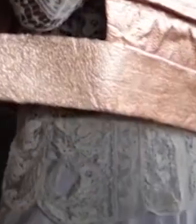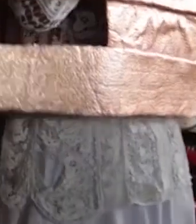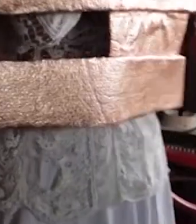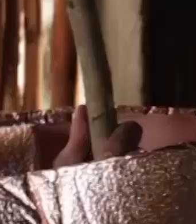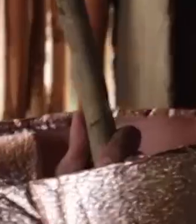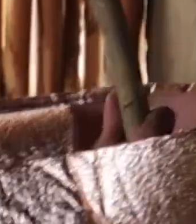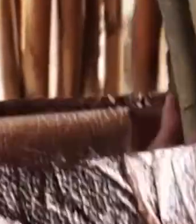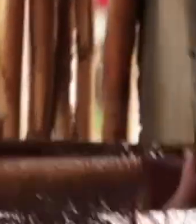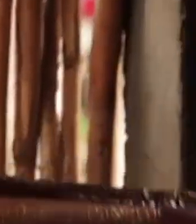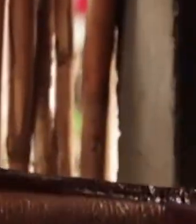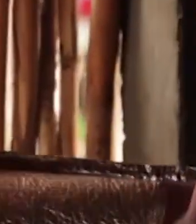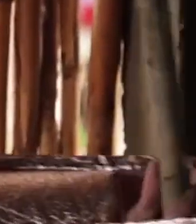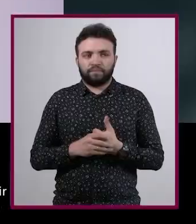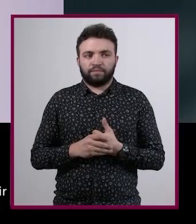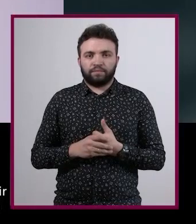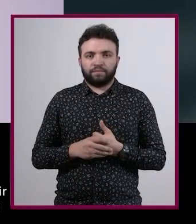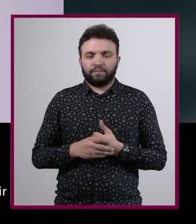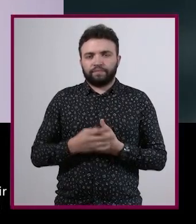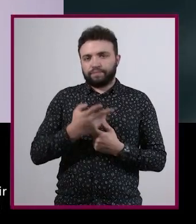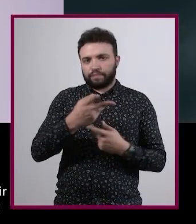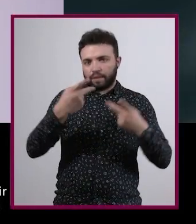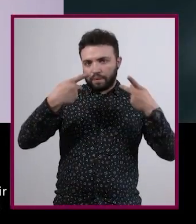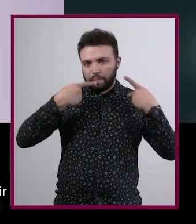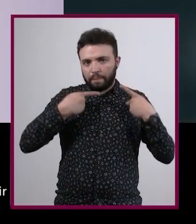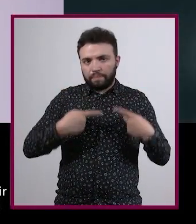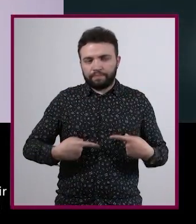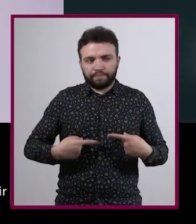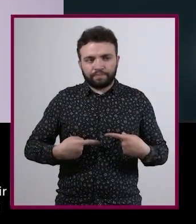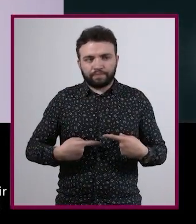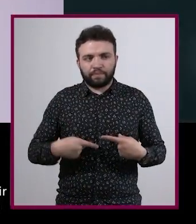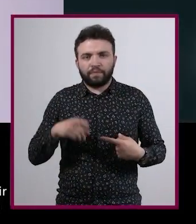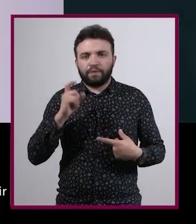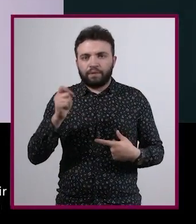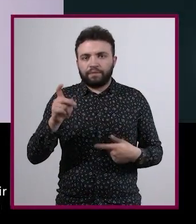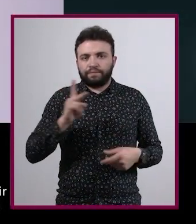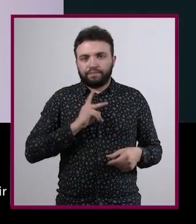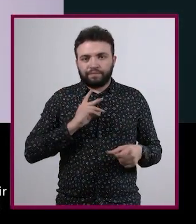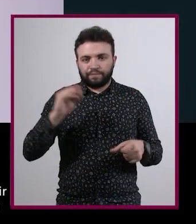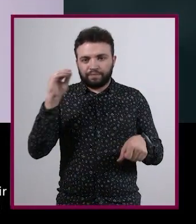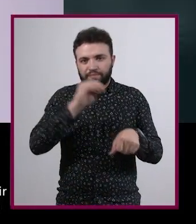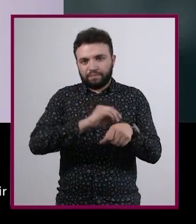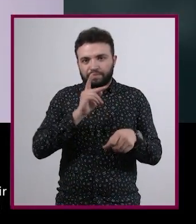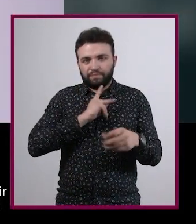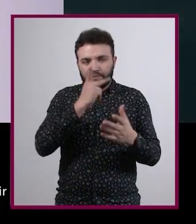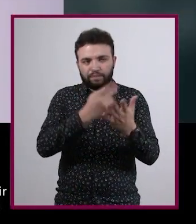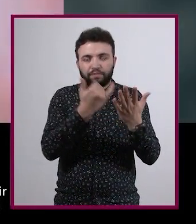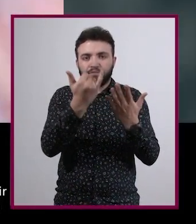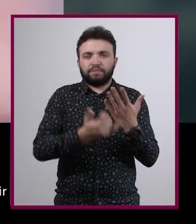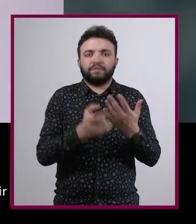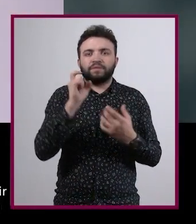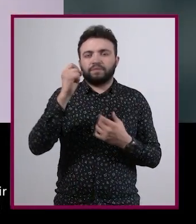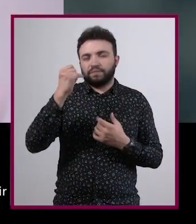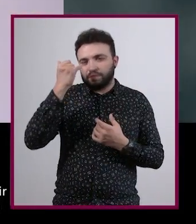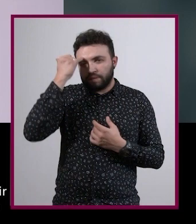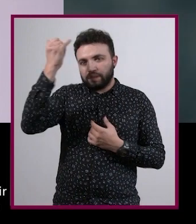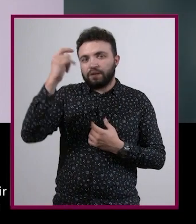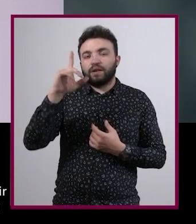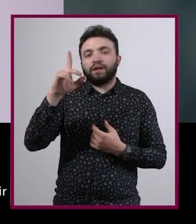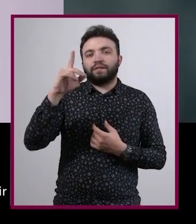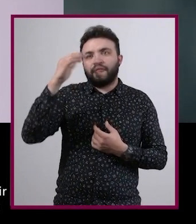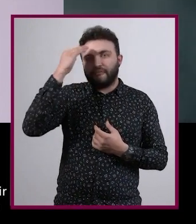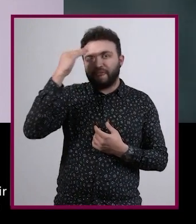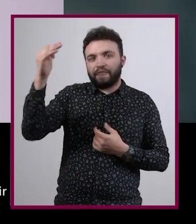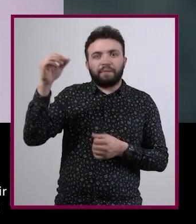barricadas. Los personajes que pueblan mis proyectos vienen de diferentes